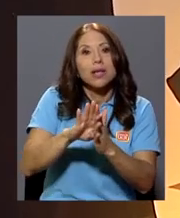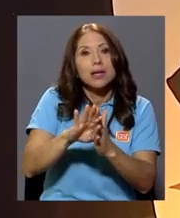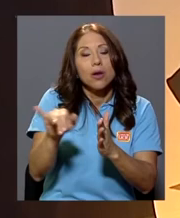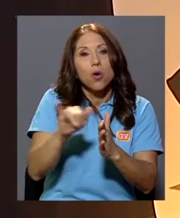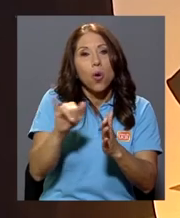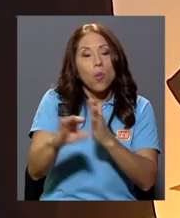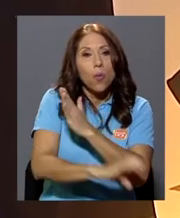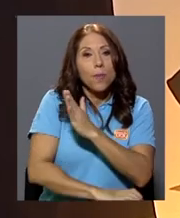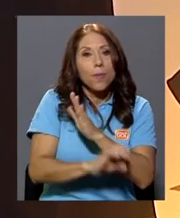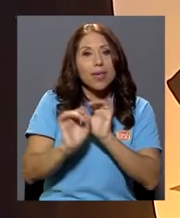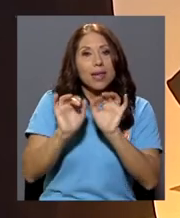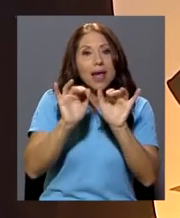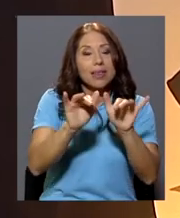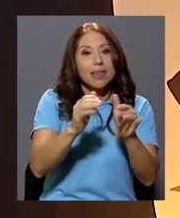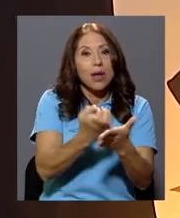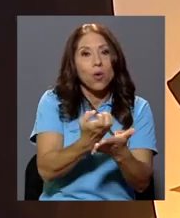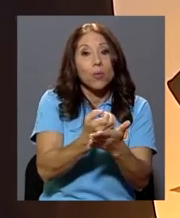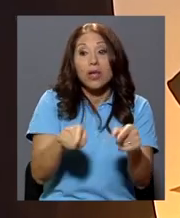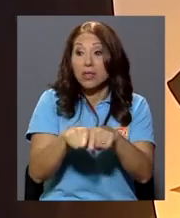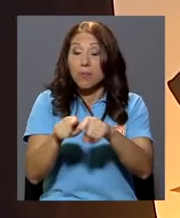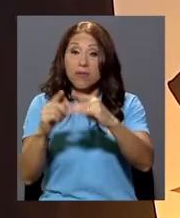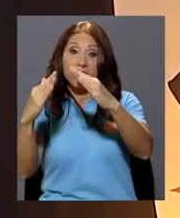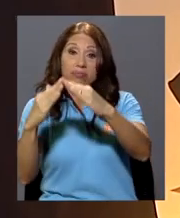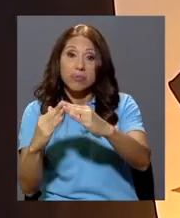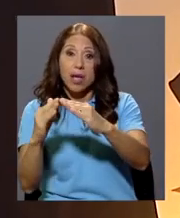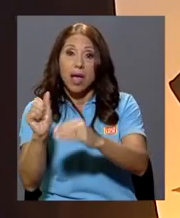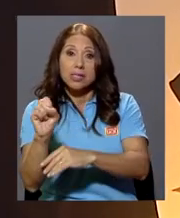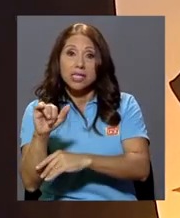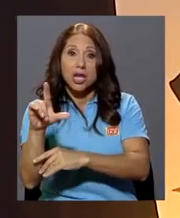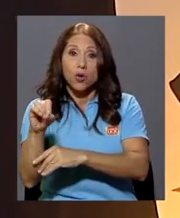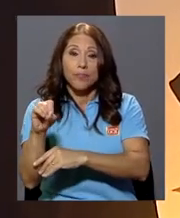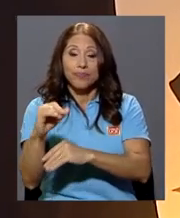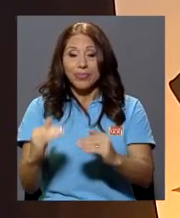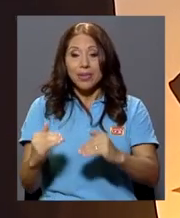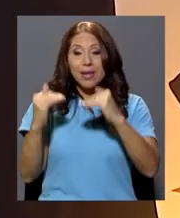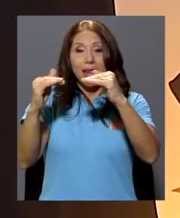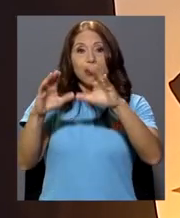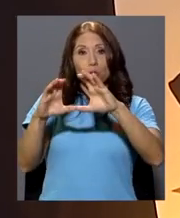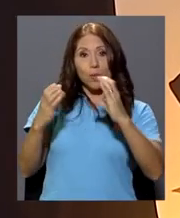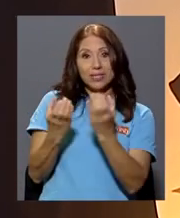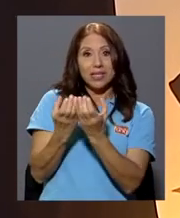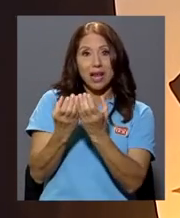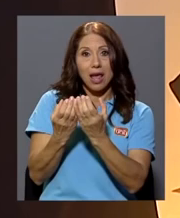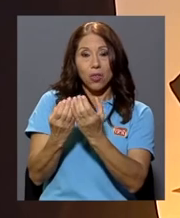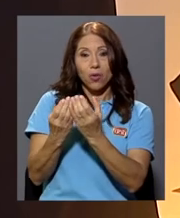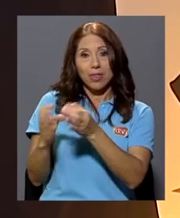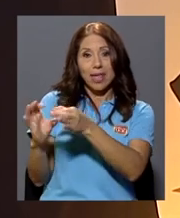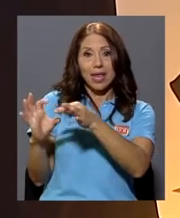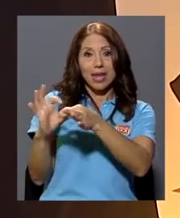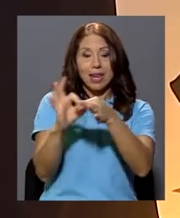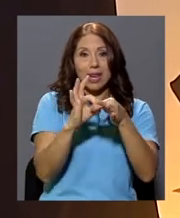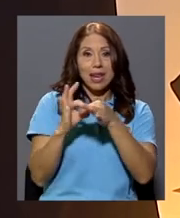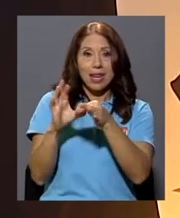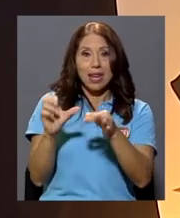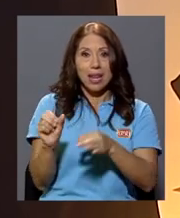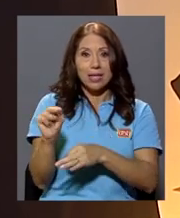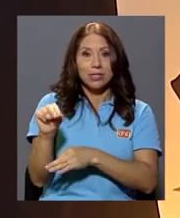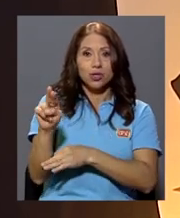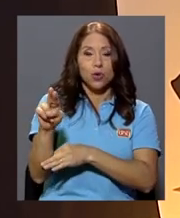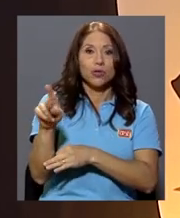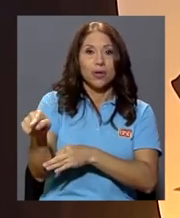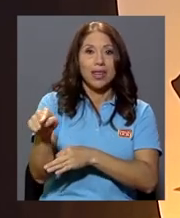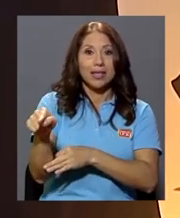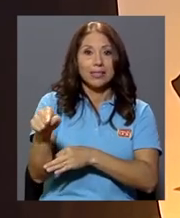otras condiciones también de asilo, y que el Alto Comisionado de Naciones Unidas para los Refugiados acá en nuestro país cumple casualmente una